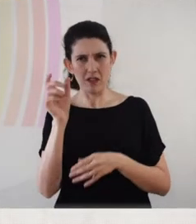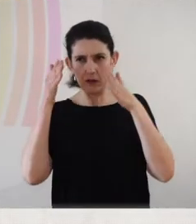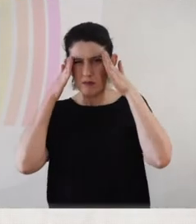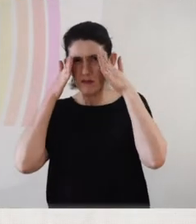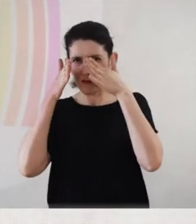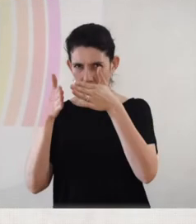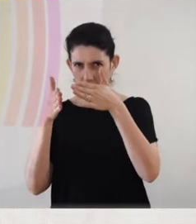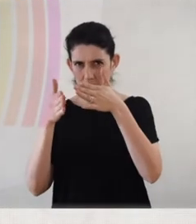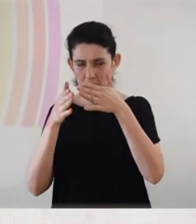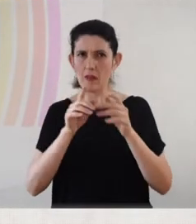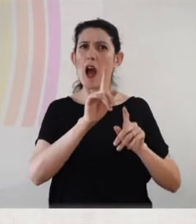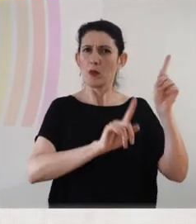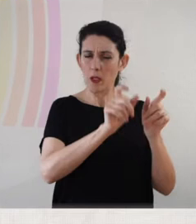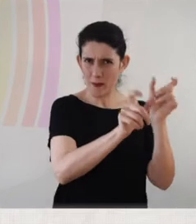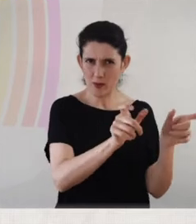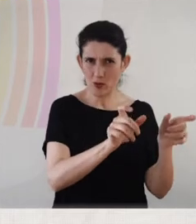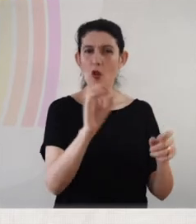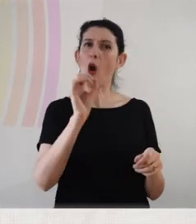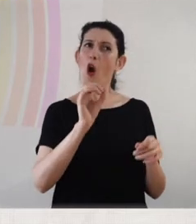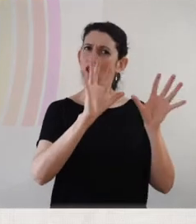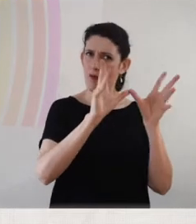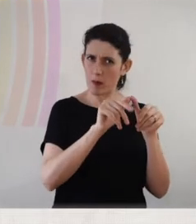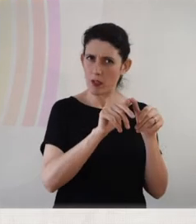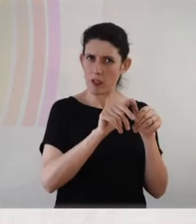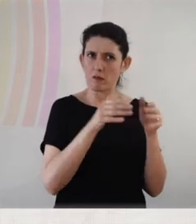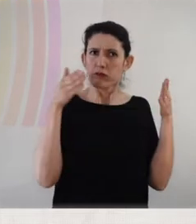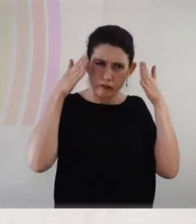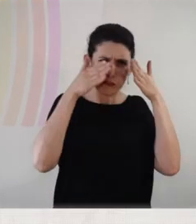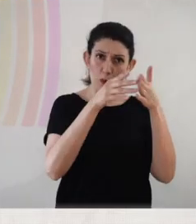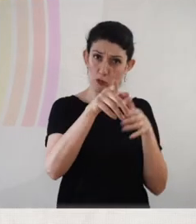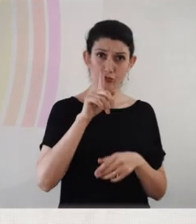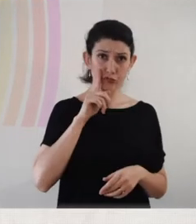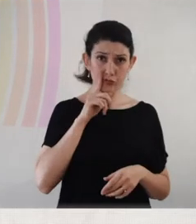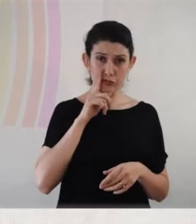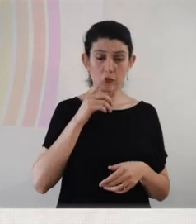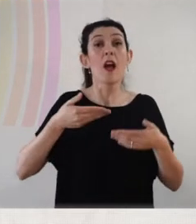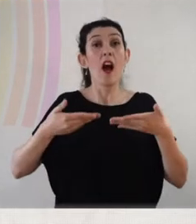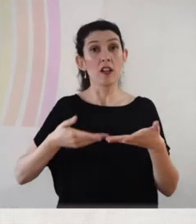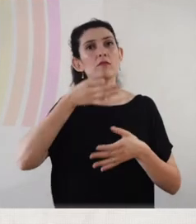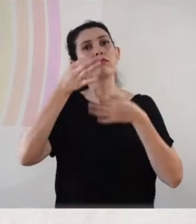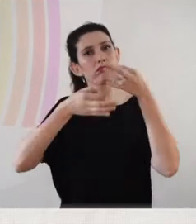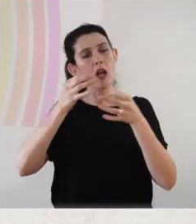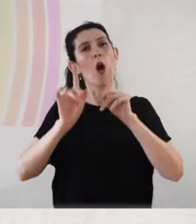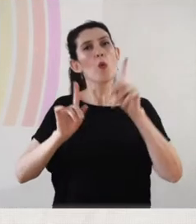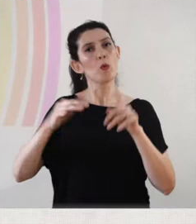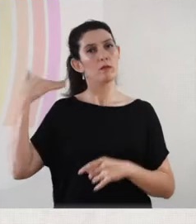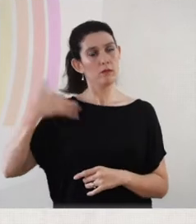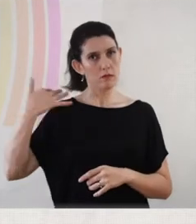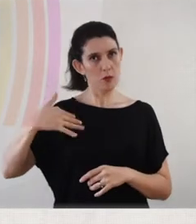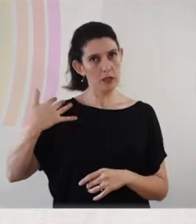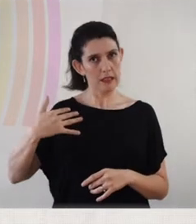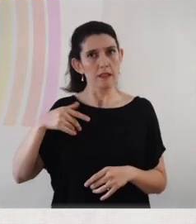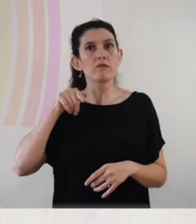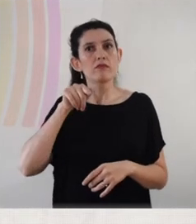autista? ¿Conoces a alguien o tienes algún familiar con autismo? A continuación, te contaremos algunas cosas importantes sobre esta